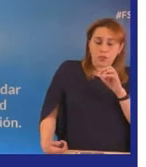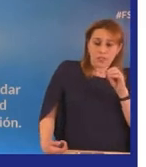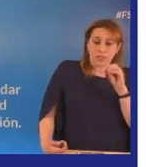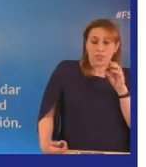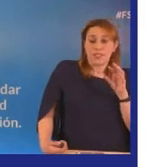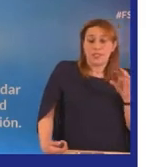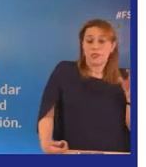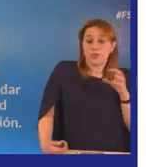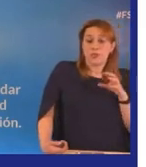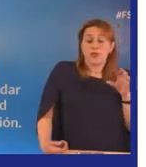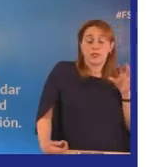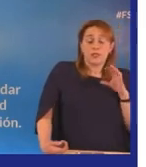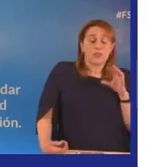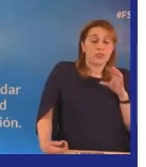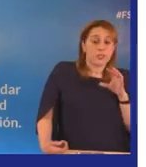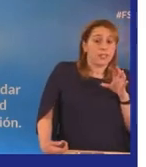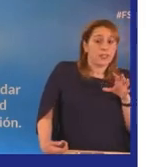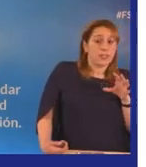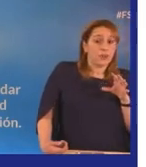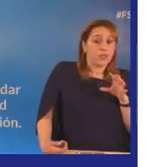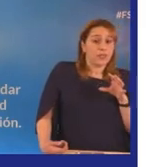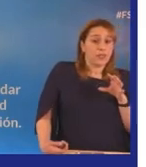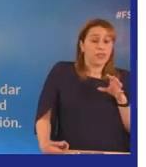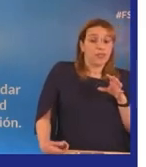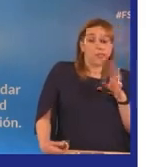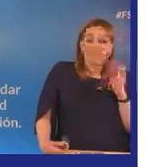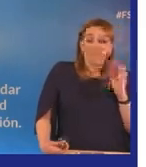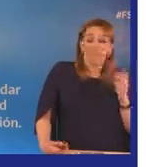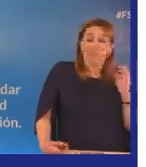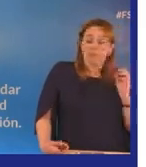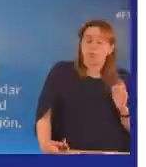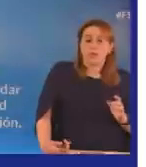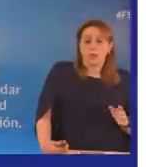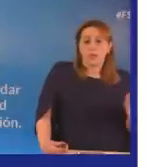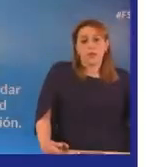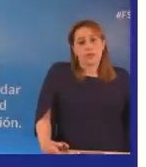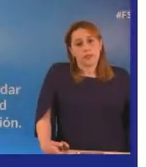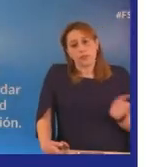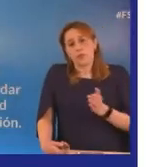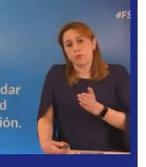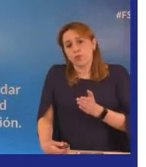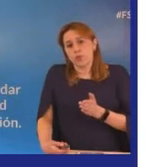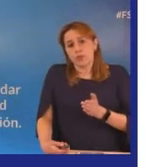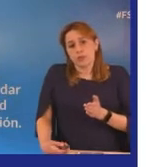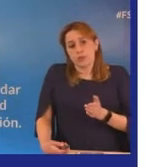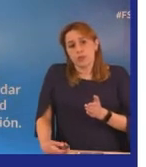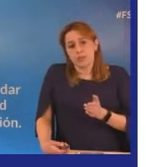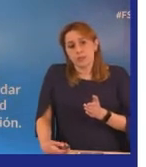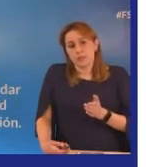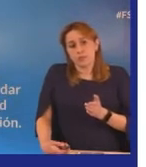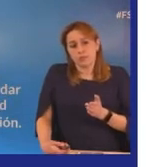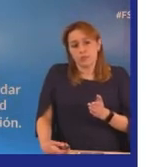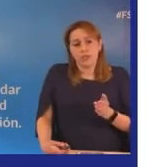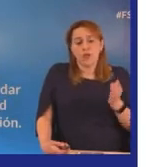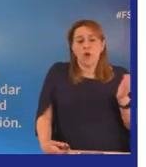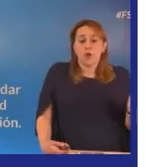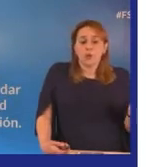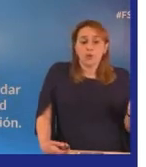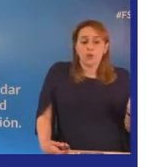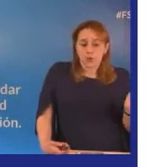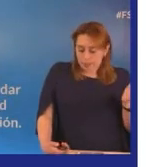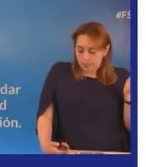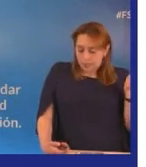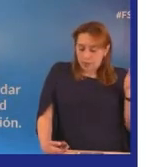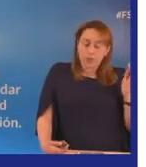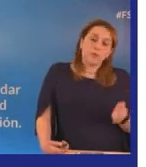Entonces, todos estos detallitos que uno a veces no los tiene tan en cuenta, hay que tenerlos muy en cuenta durante todo el proceso de rehabilitación.